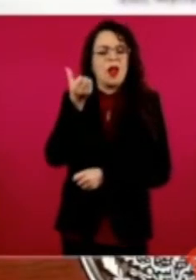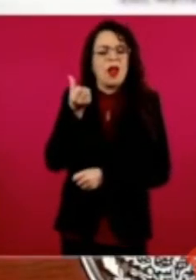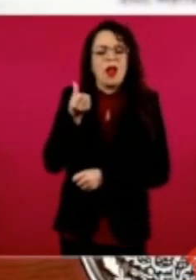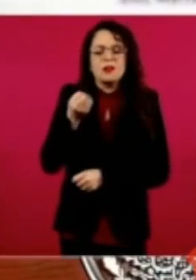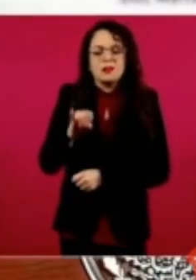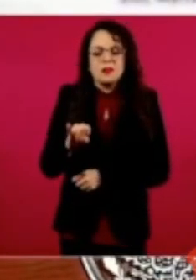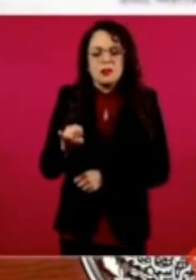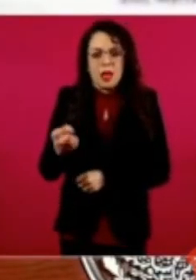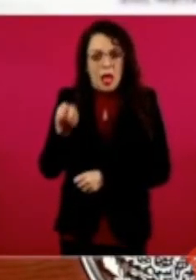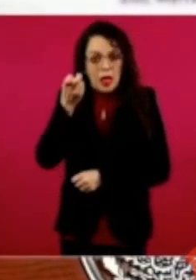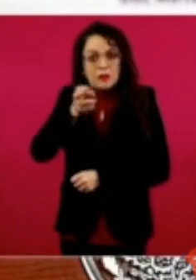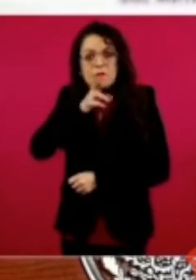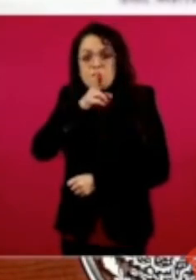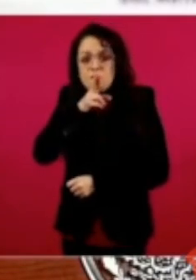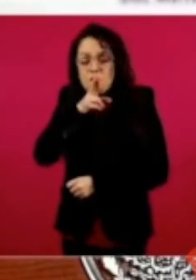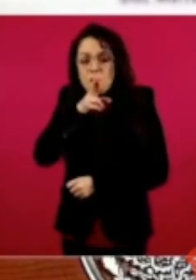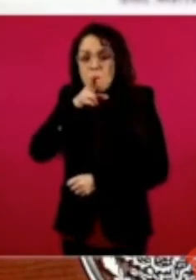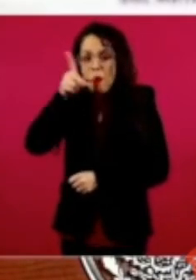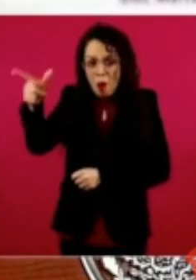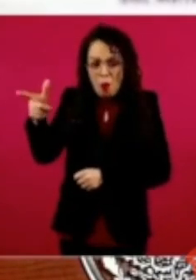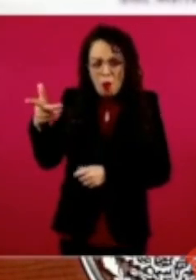Mejor